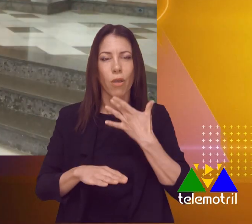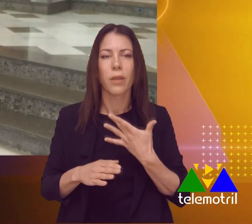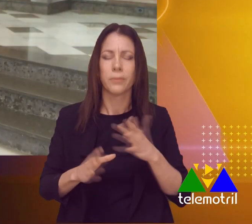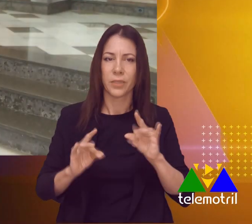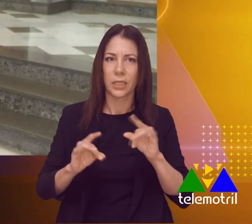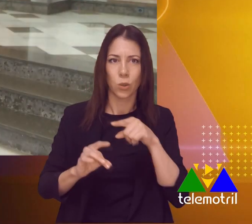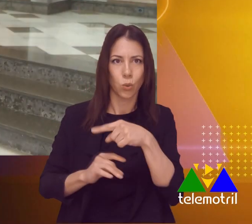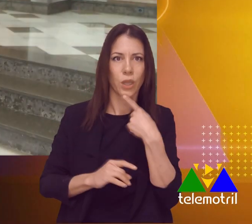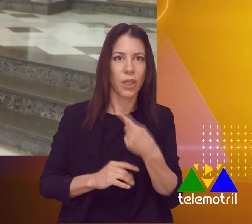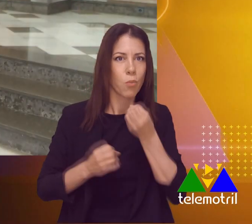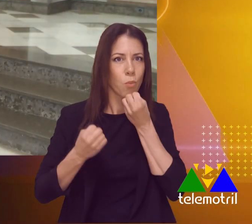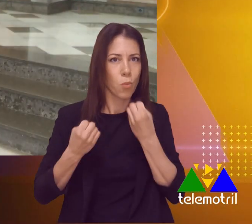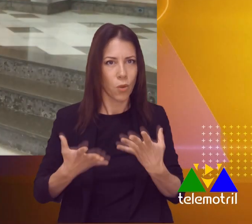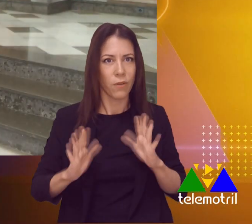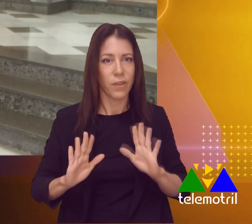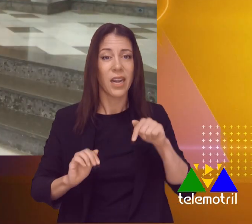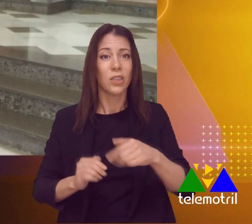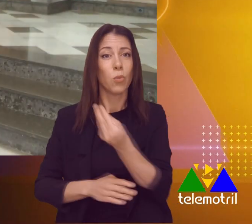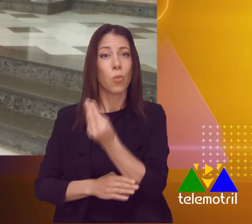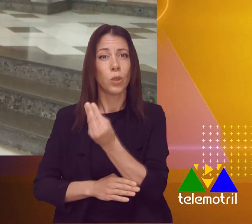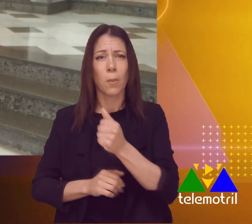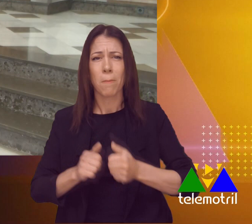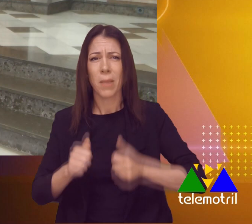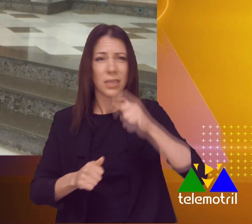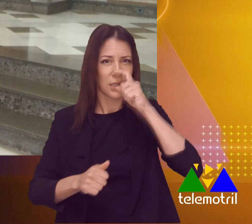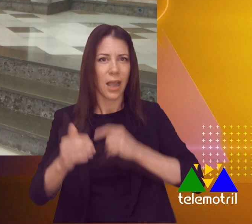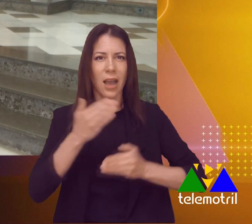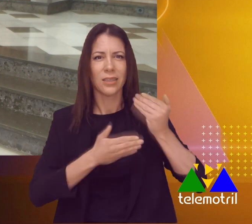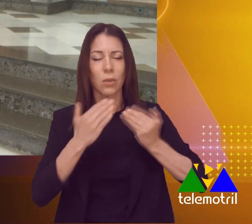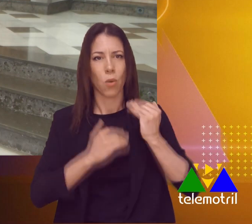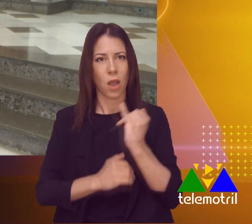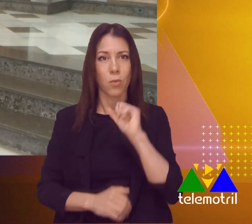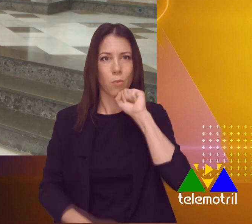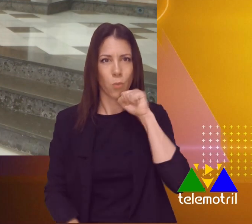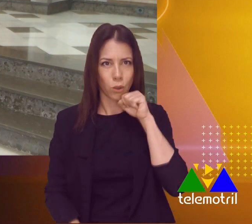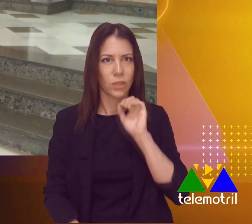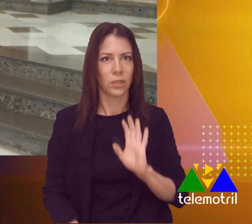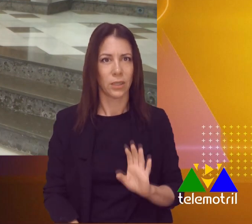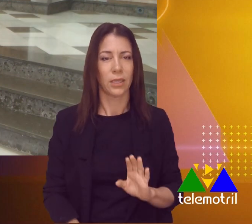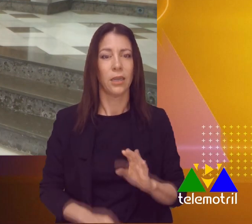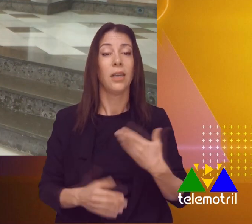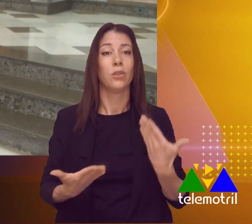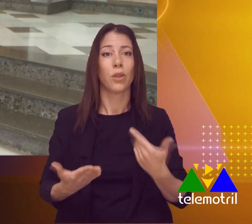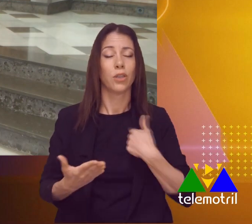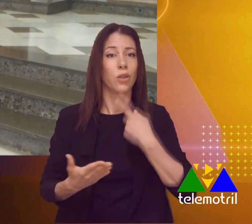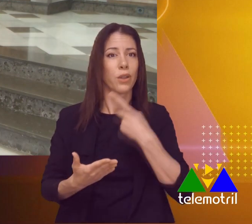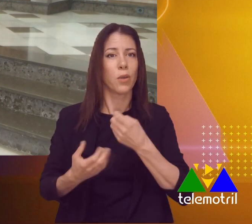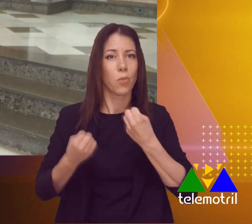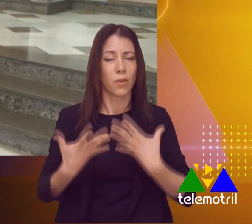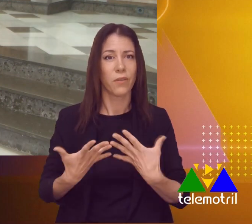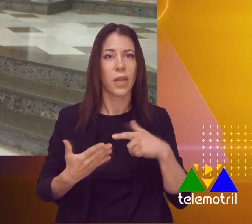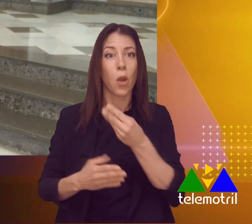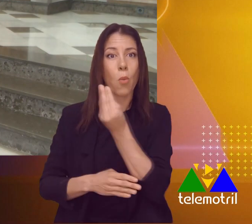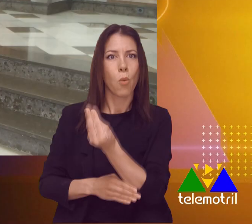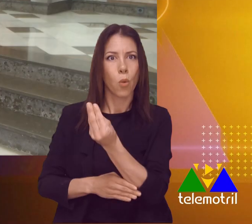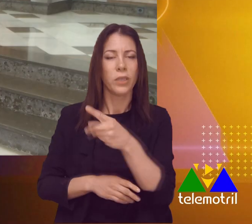muy bien, es decir, este es el monumento más antiguo que tenemos en Motril. Como decía muy bien, es un monumento